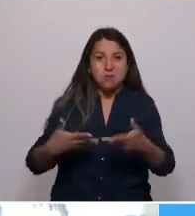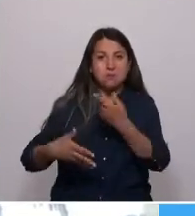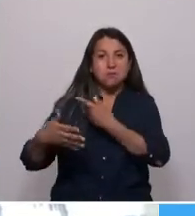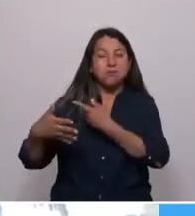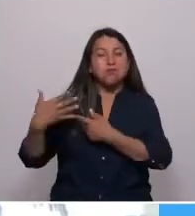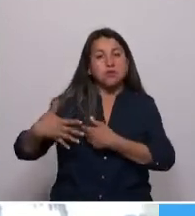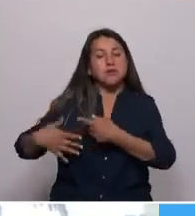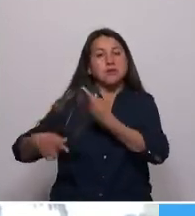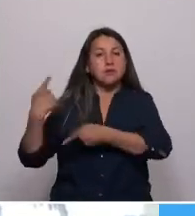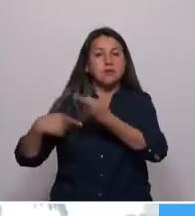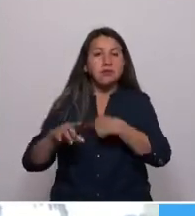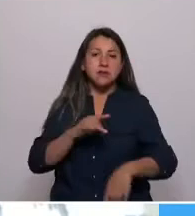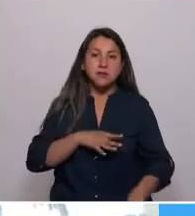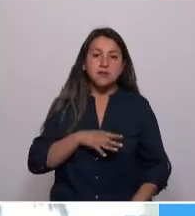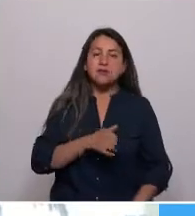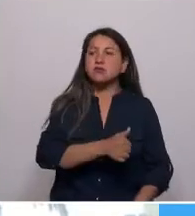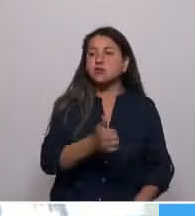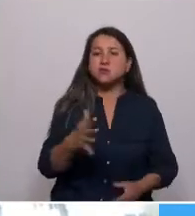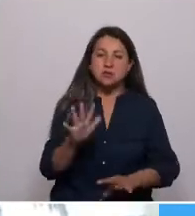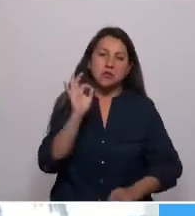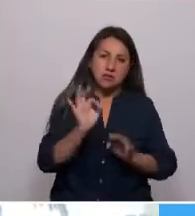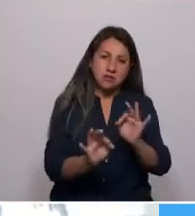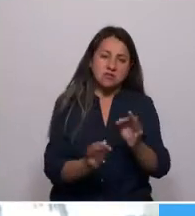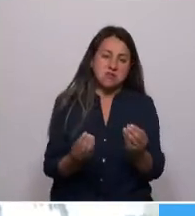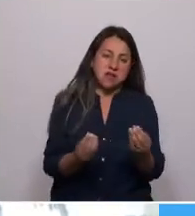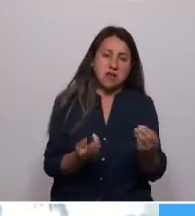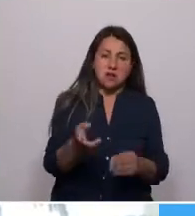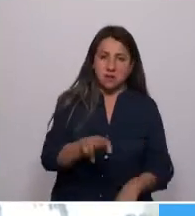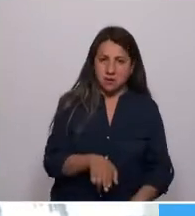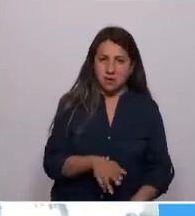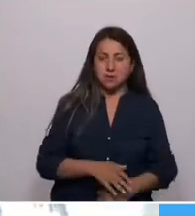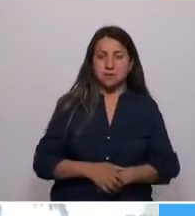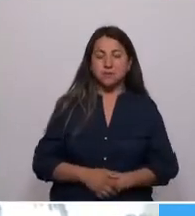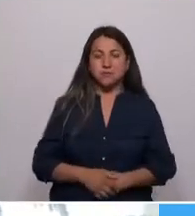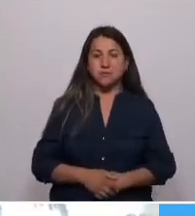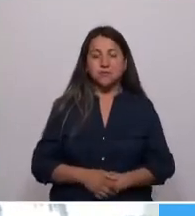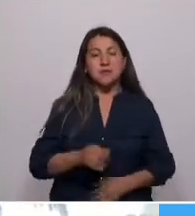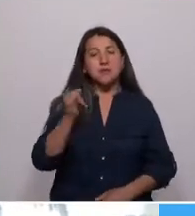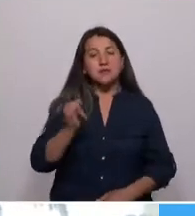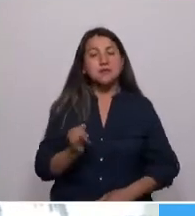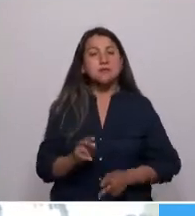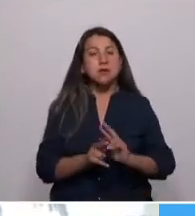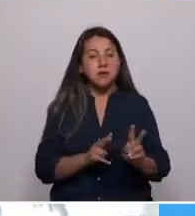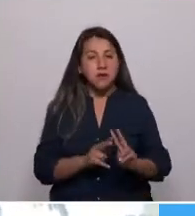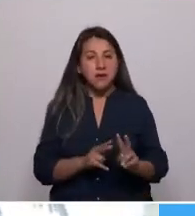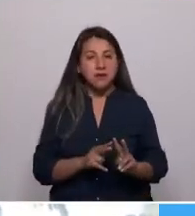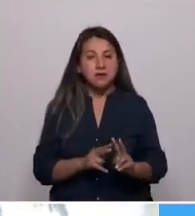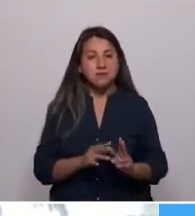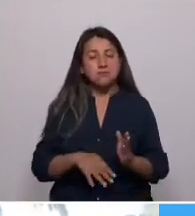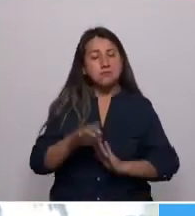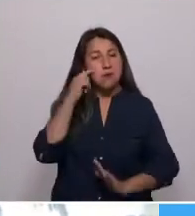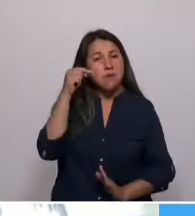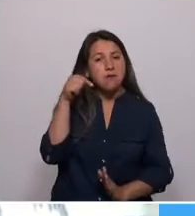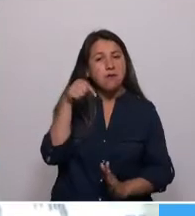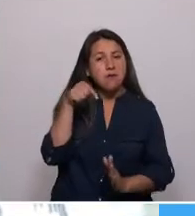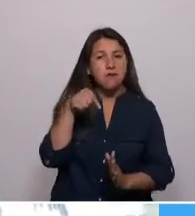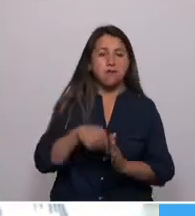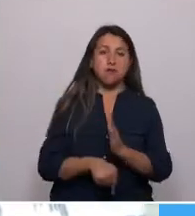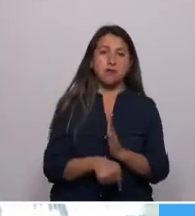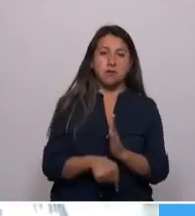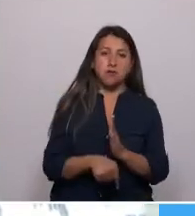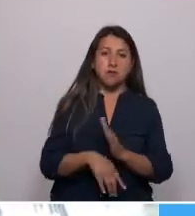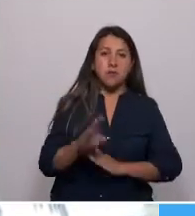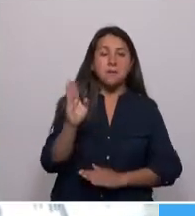lo han dicho todo para que voy a repetir y como lo ha hecho siempre aportará desde lo más profundo de sus entrañas sus más